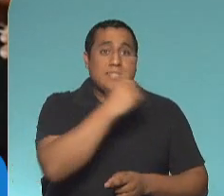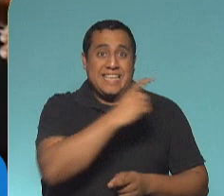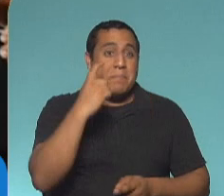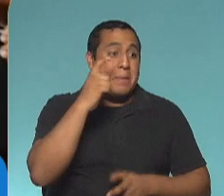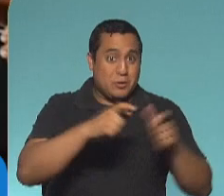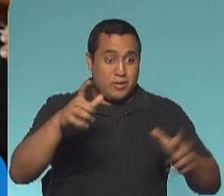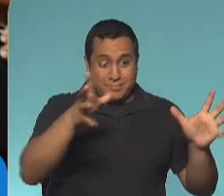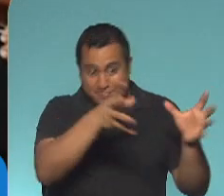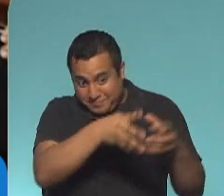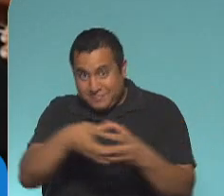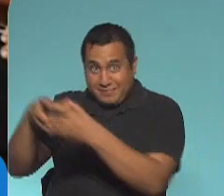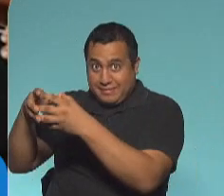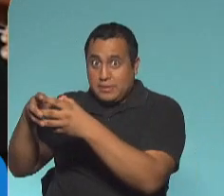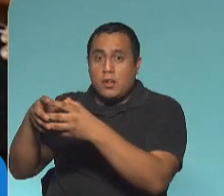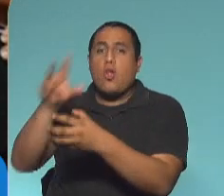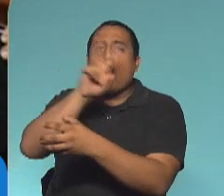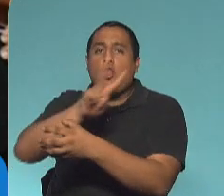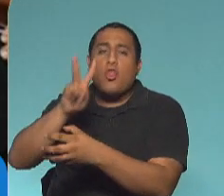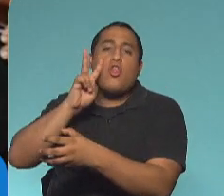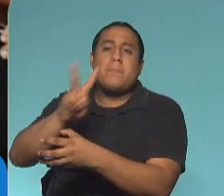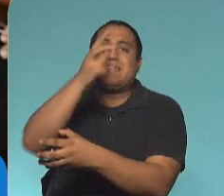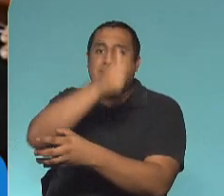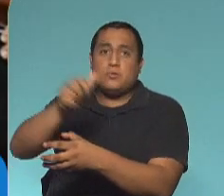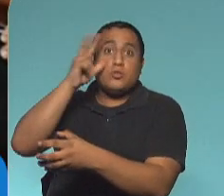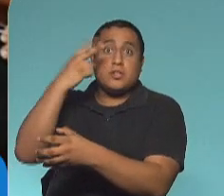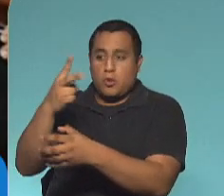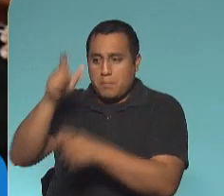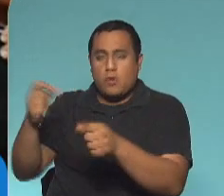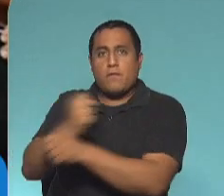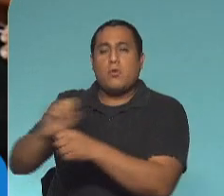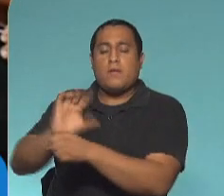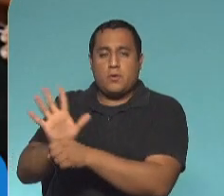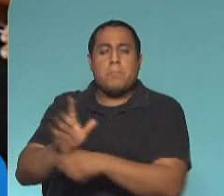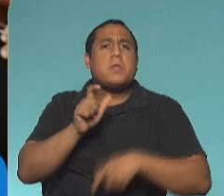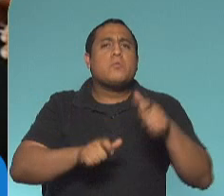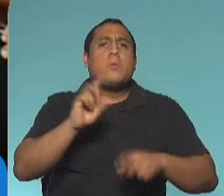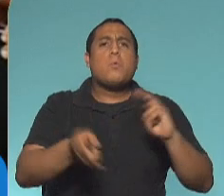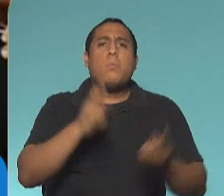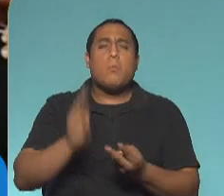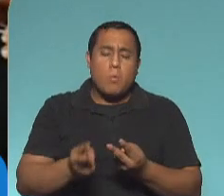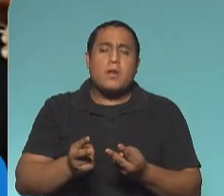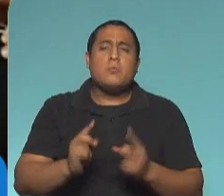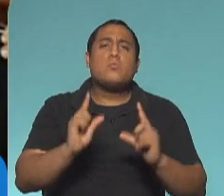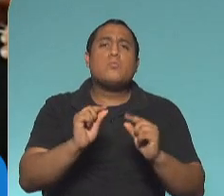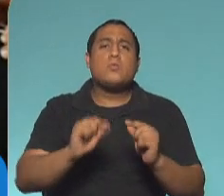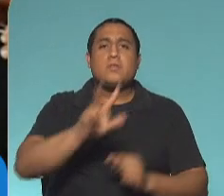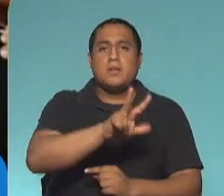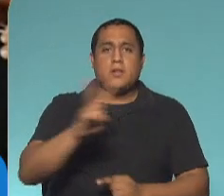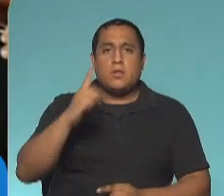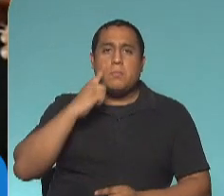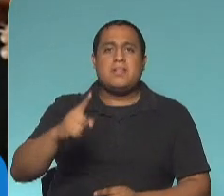100.000 habitantes, es de 2.682. Con respecto a las personas fallecidas, el número es de